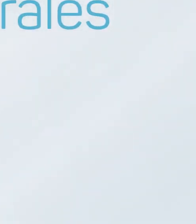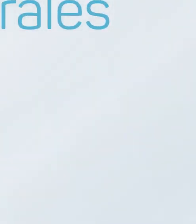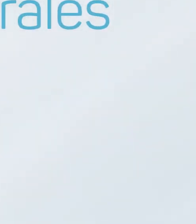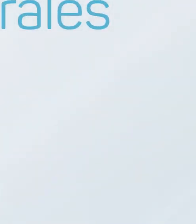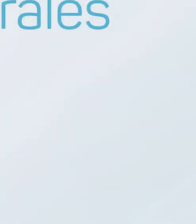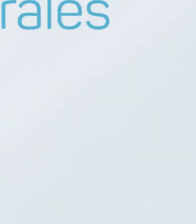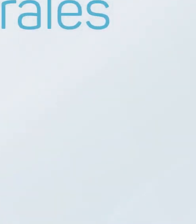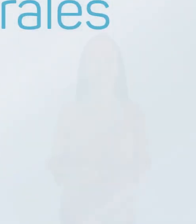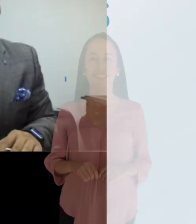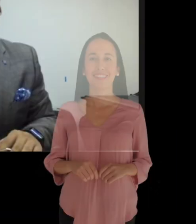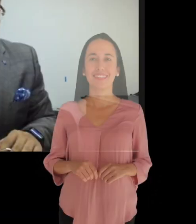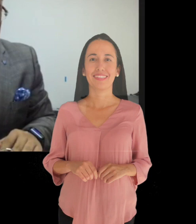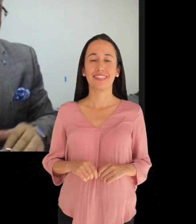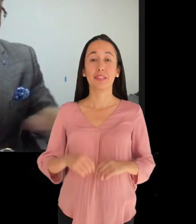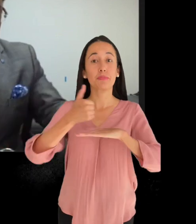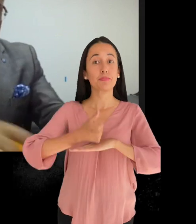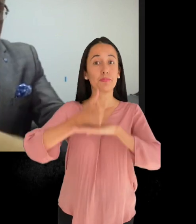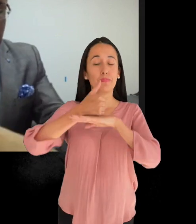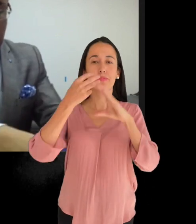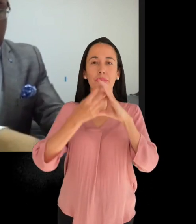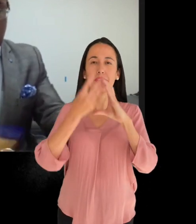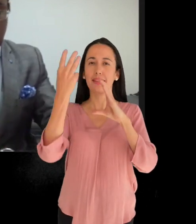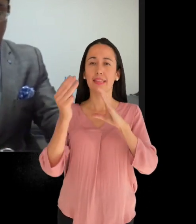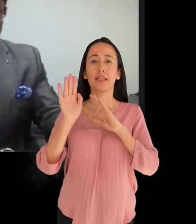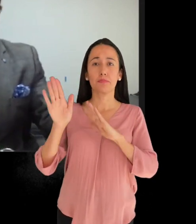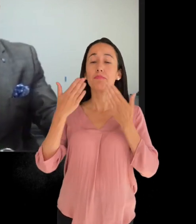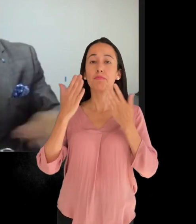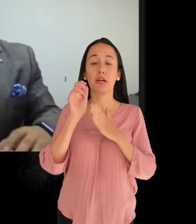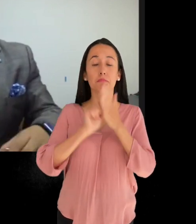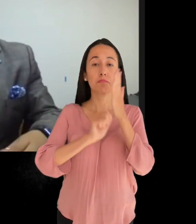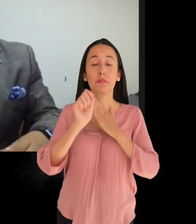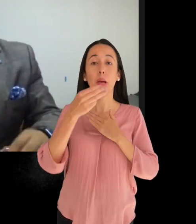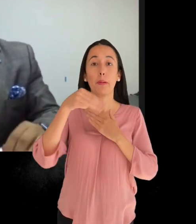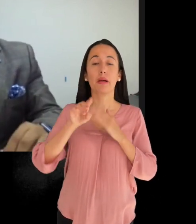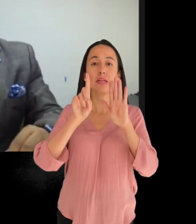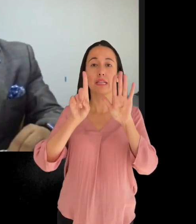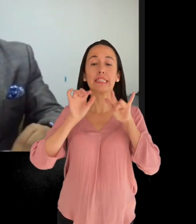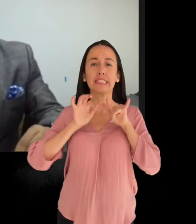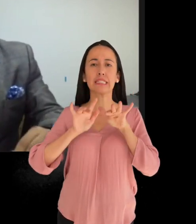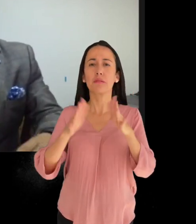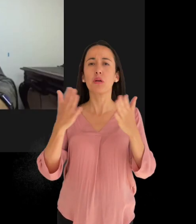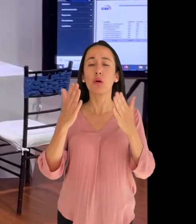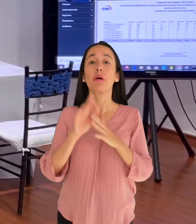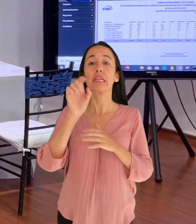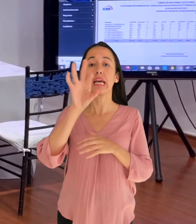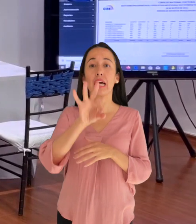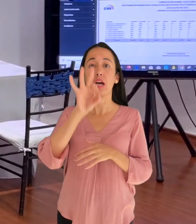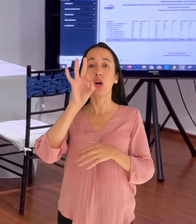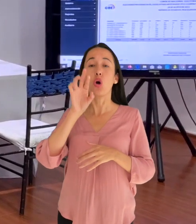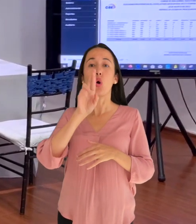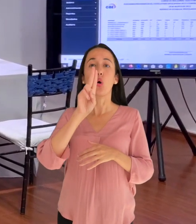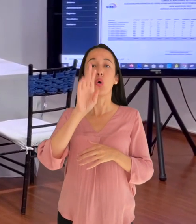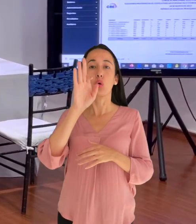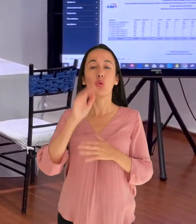Segundos electorales. El Pleno del Consejo Nacional Electoral aprobó este miércoles 6 de septiembre la designación de Ruth Del